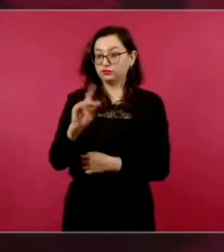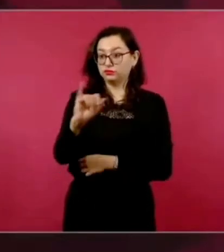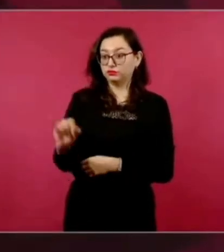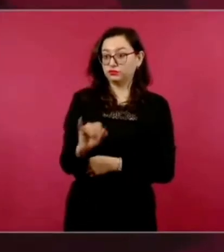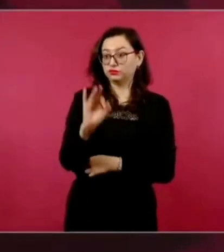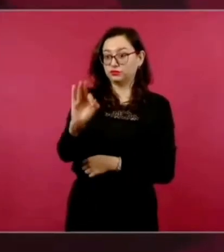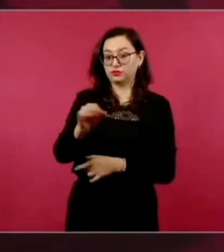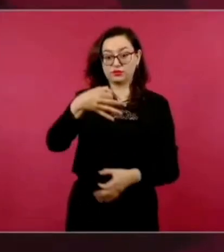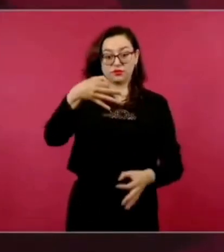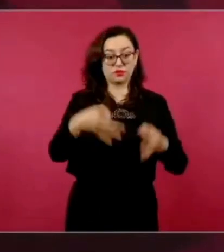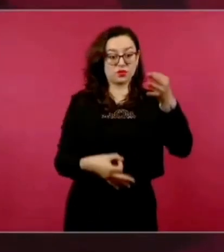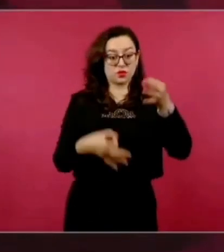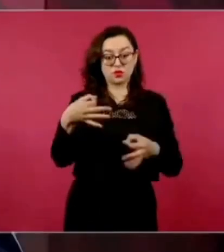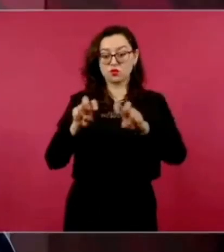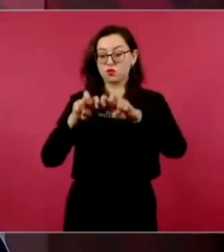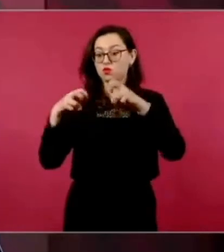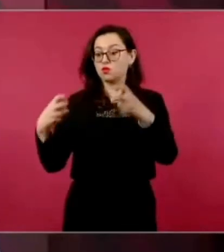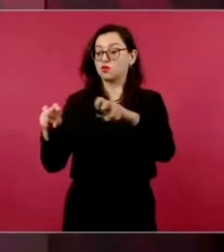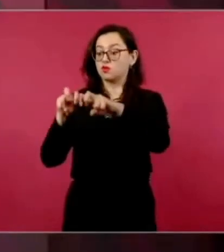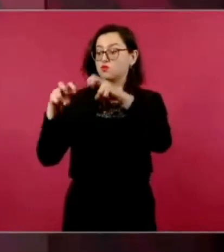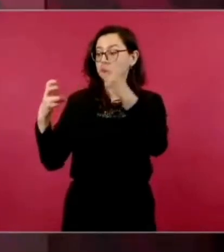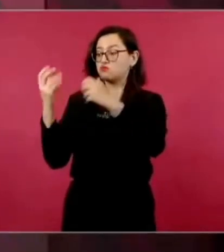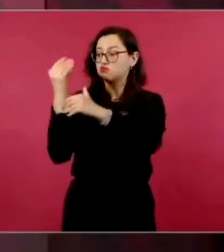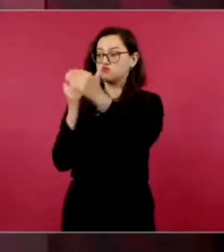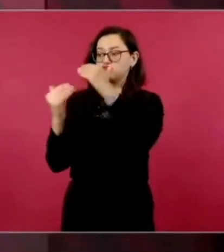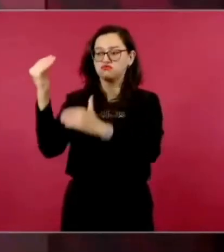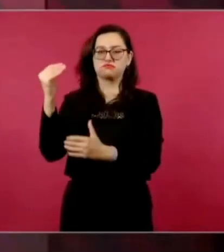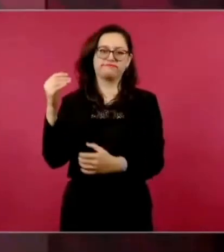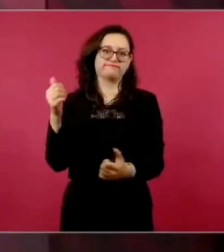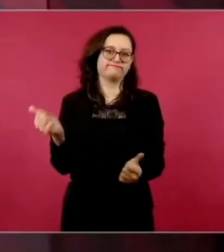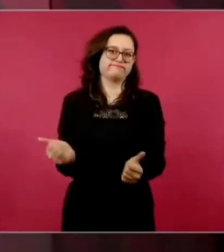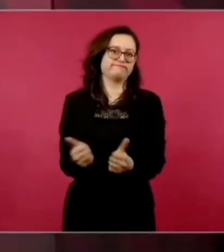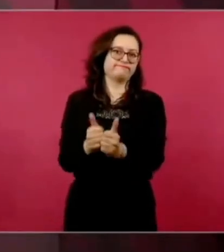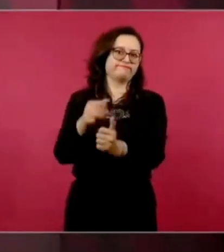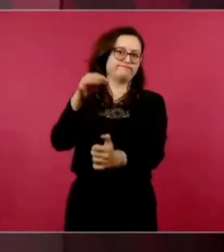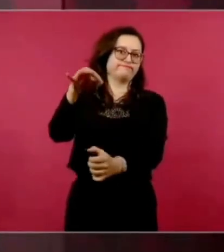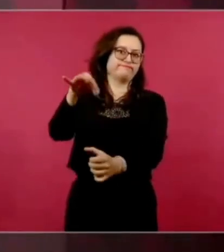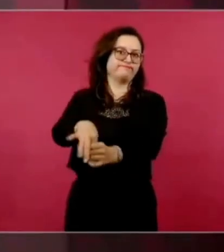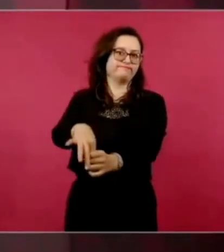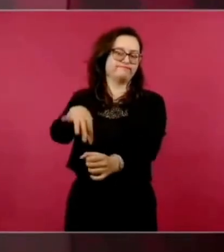Y esto no significa que no puedan ser